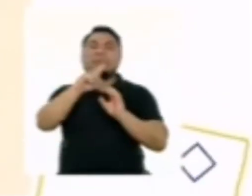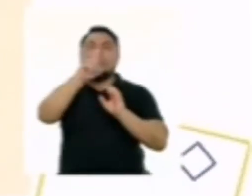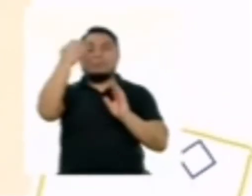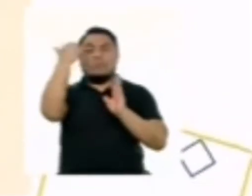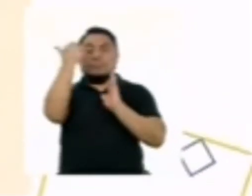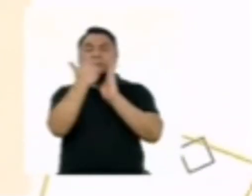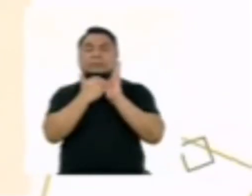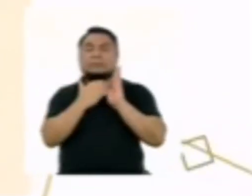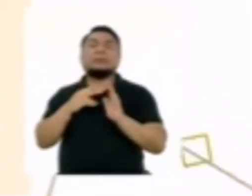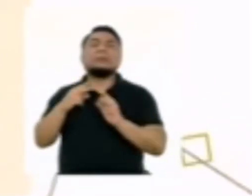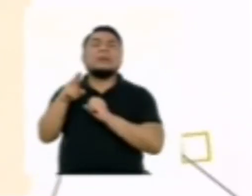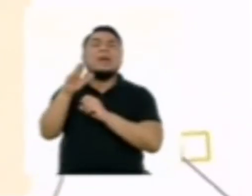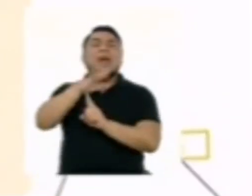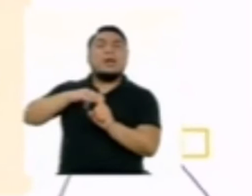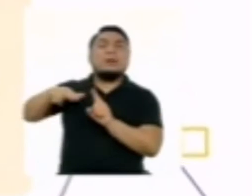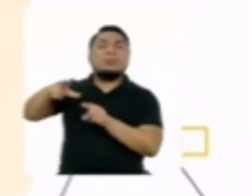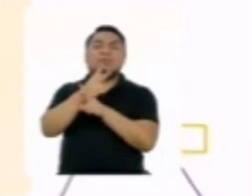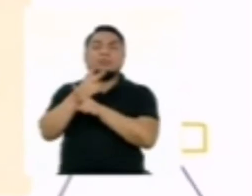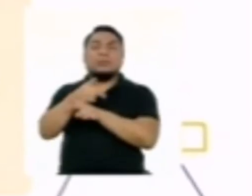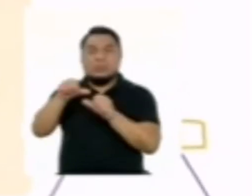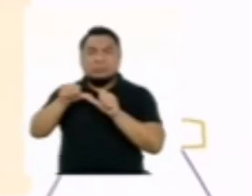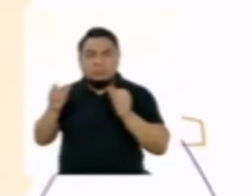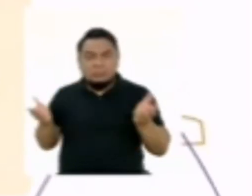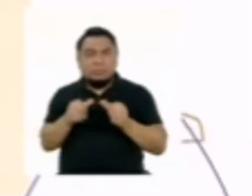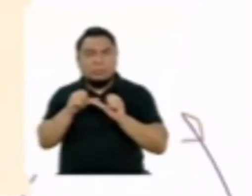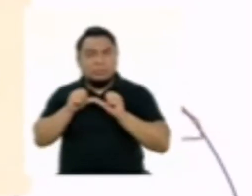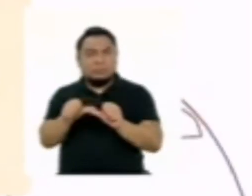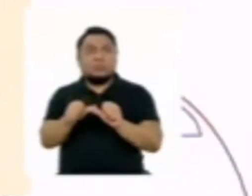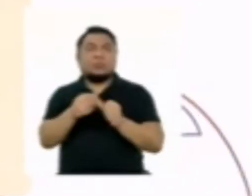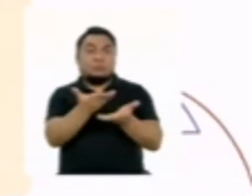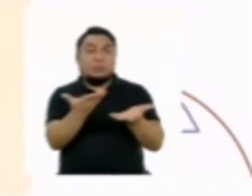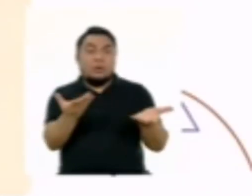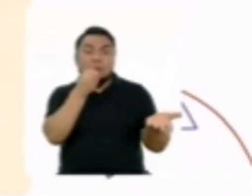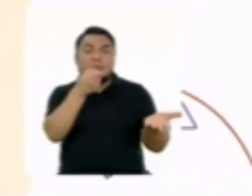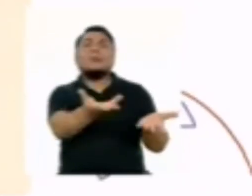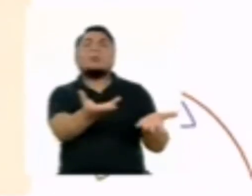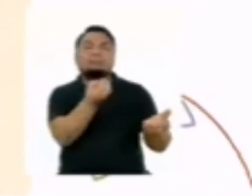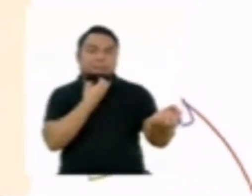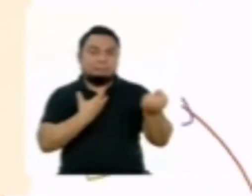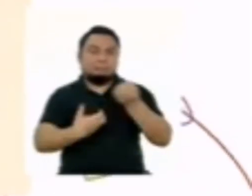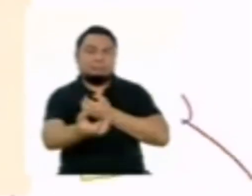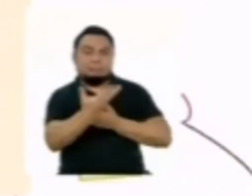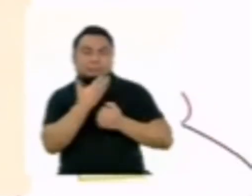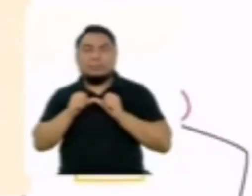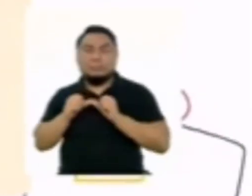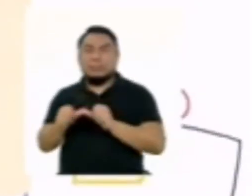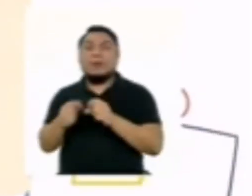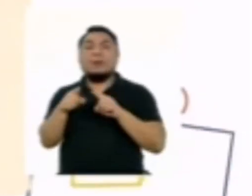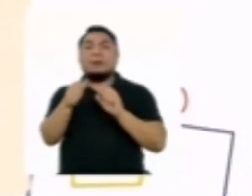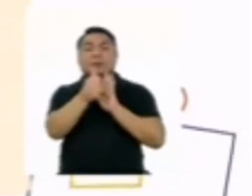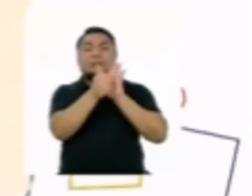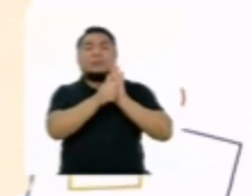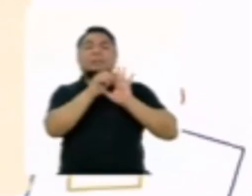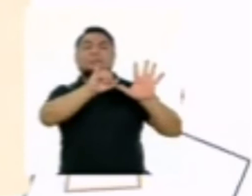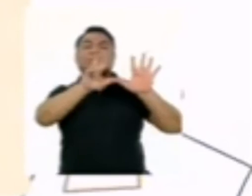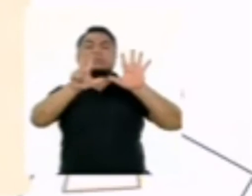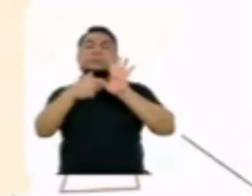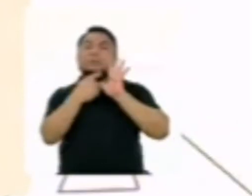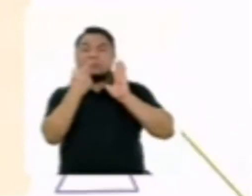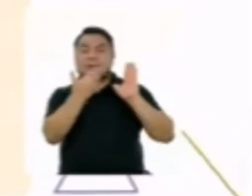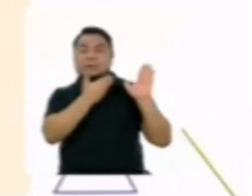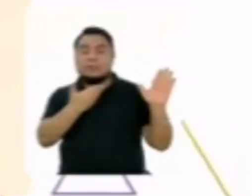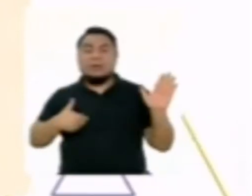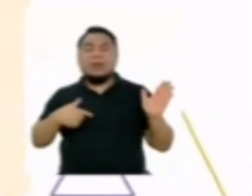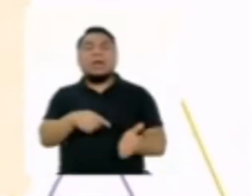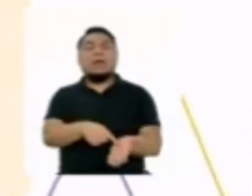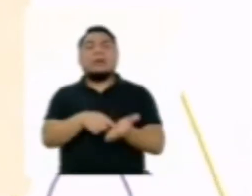del ambiente y promueve el uso sostenible de sus recursos naturales. El artículo 68 precisa que el